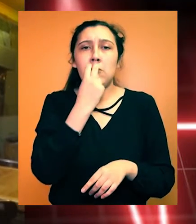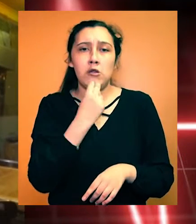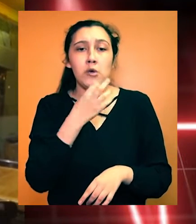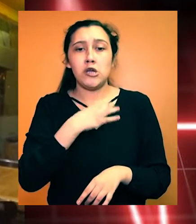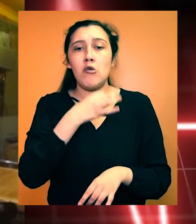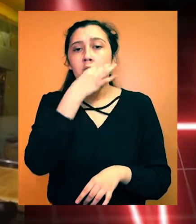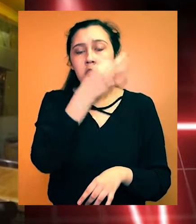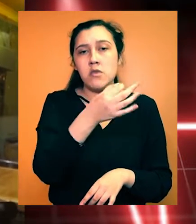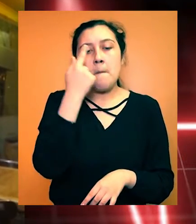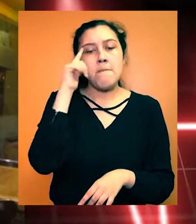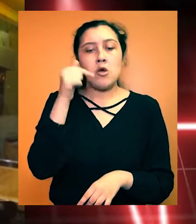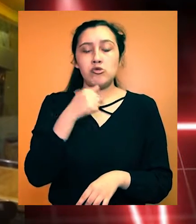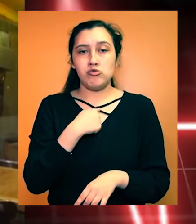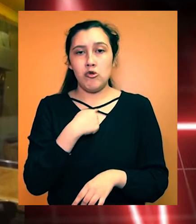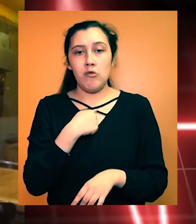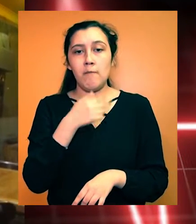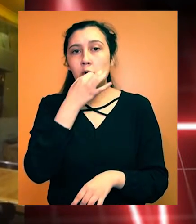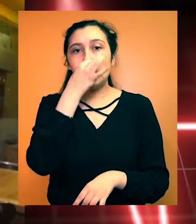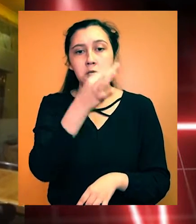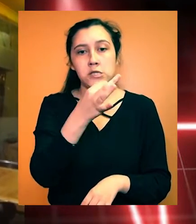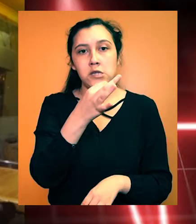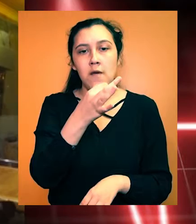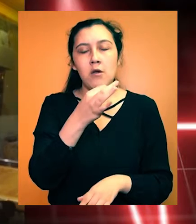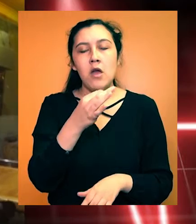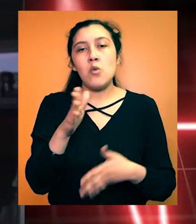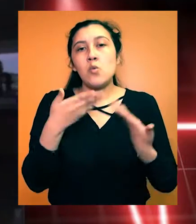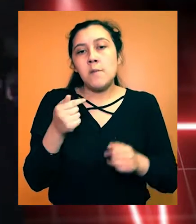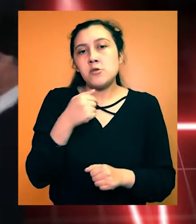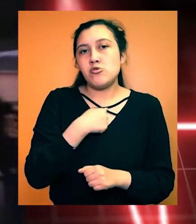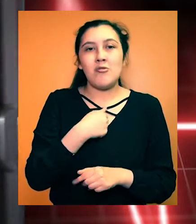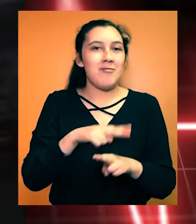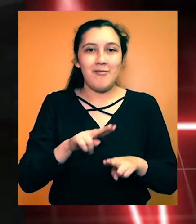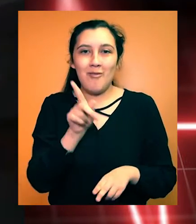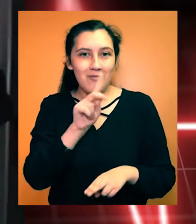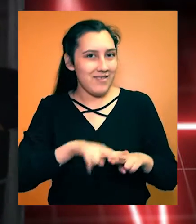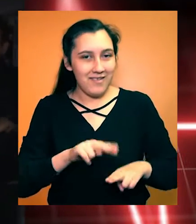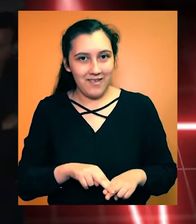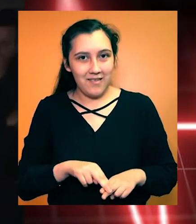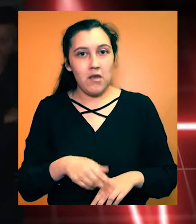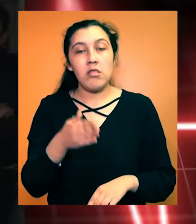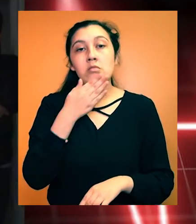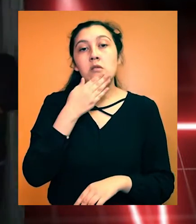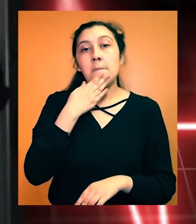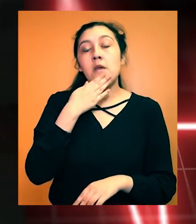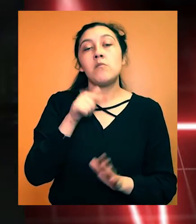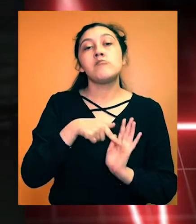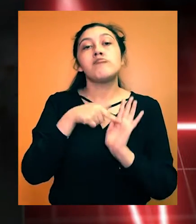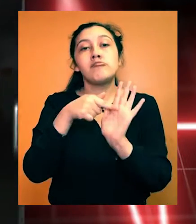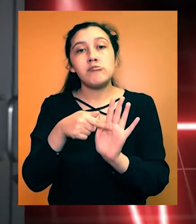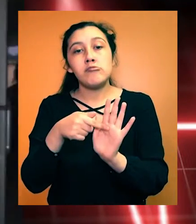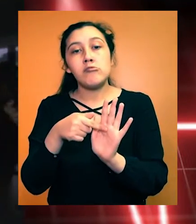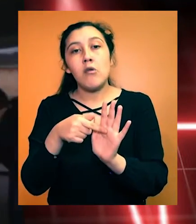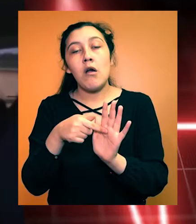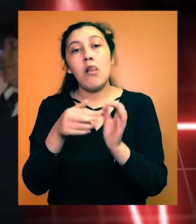Puerto Montt. Pero yo voy a dar la cara y voy a luchar por mi inocencia. El sacerdote agregó que no descarta presentar una querella en